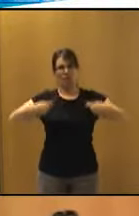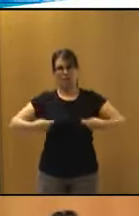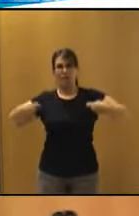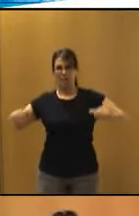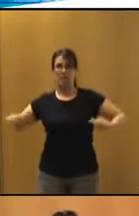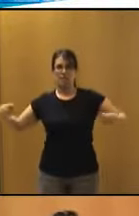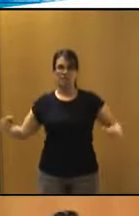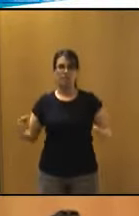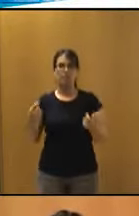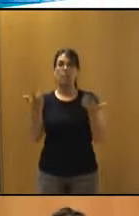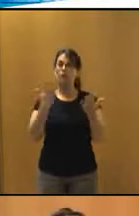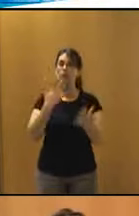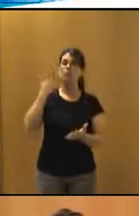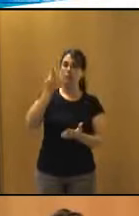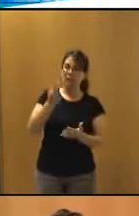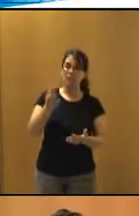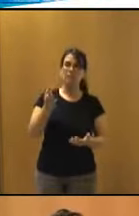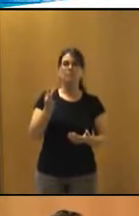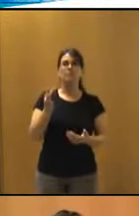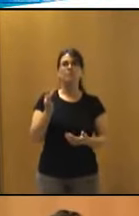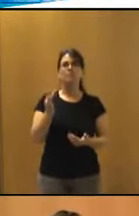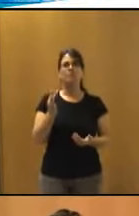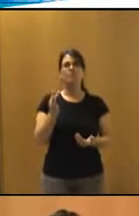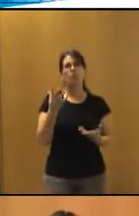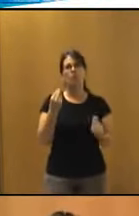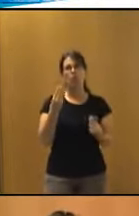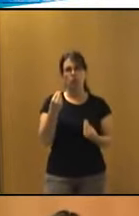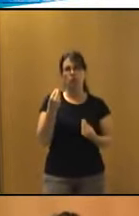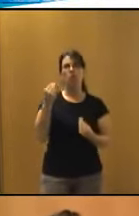vida. Pero además, muchos de estos